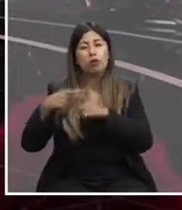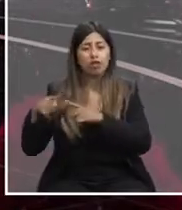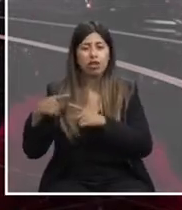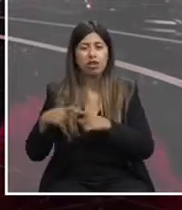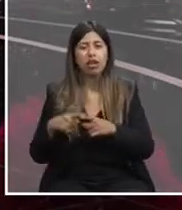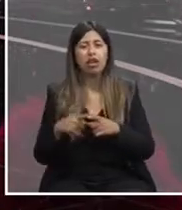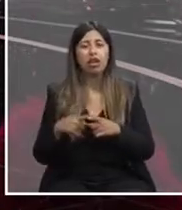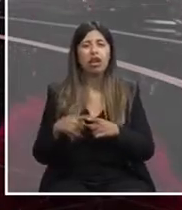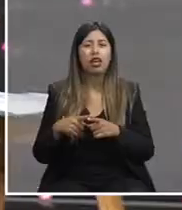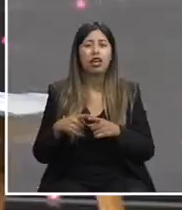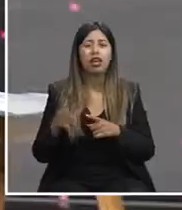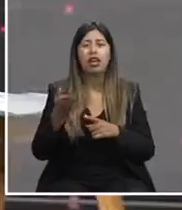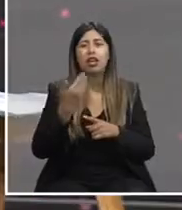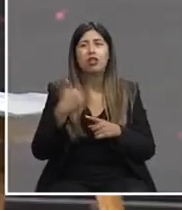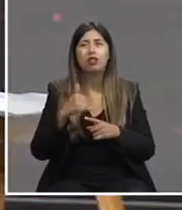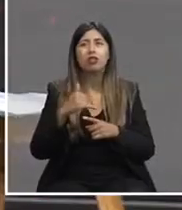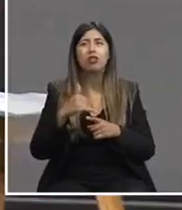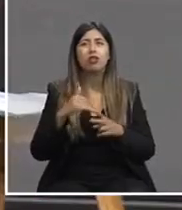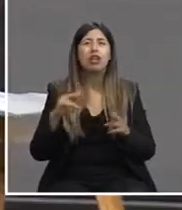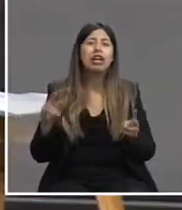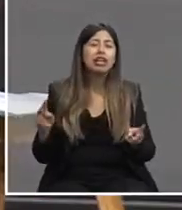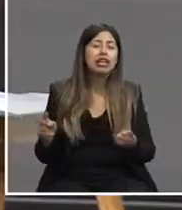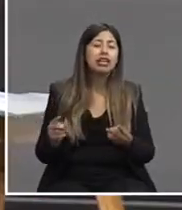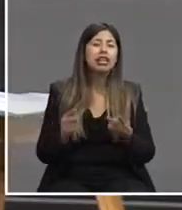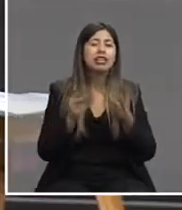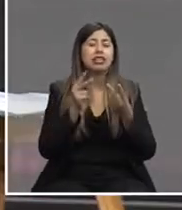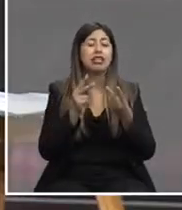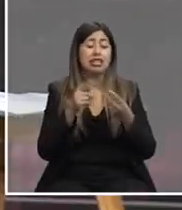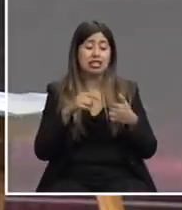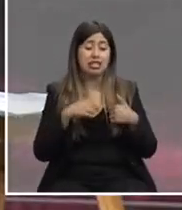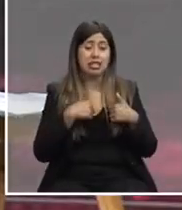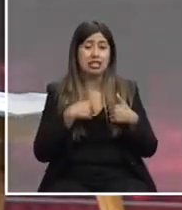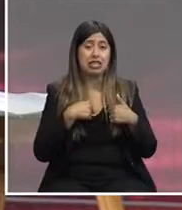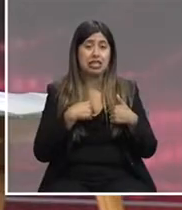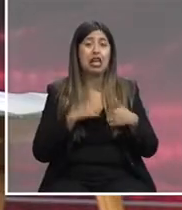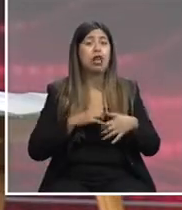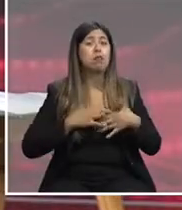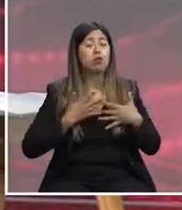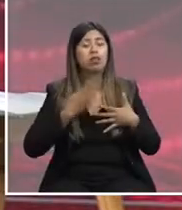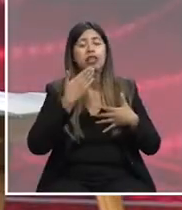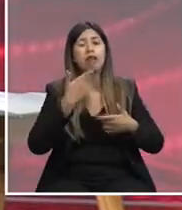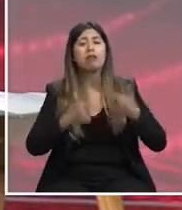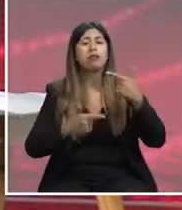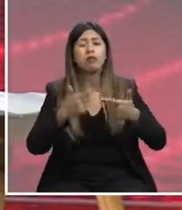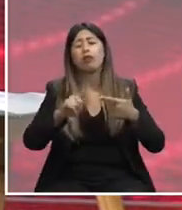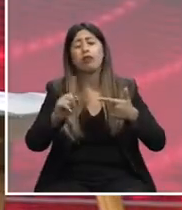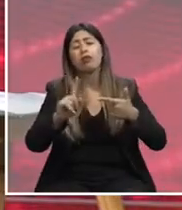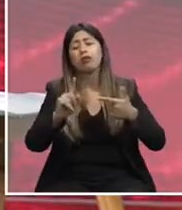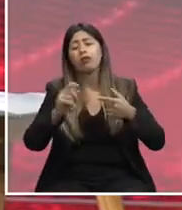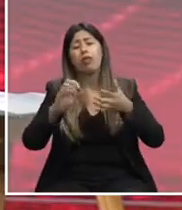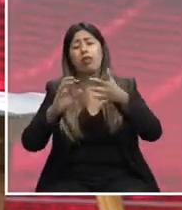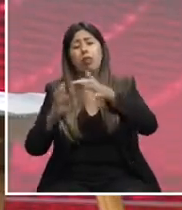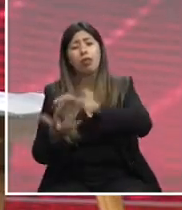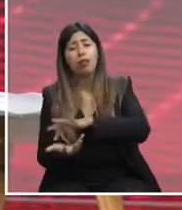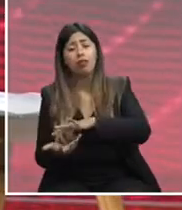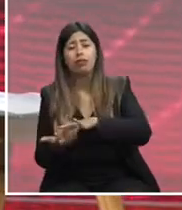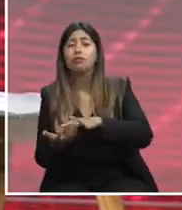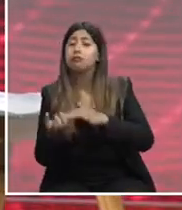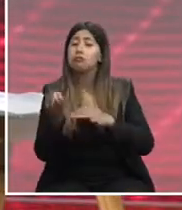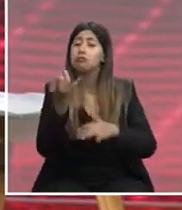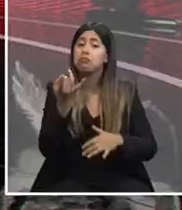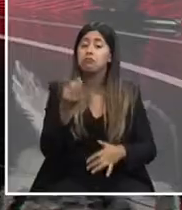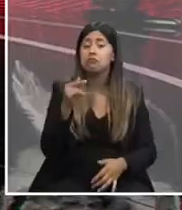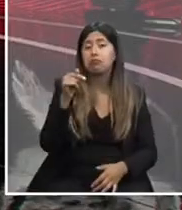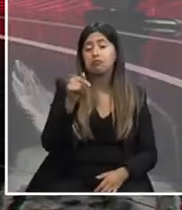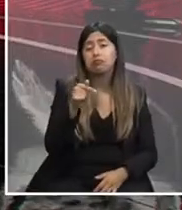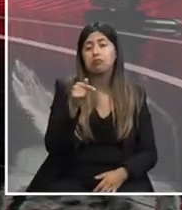saber que somos presas de las emociones? ¿Cómo hacemos para no desvirtuar la política completamente y convertirla simplemente